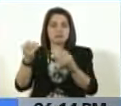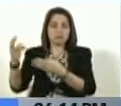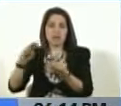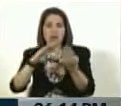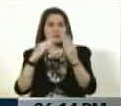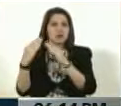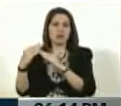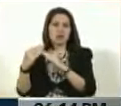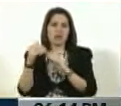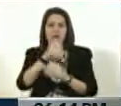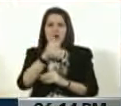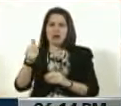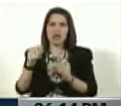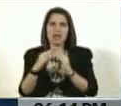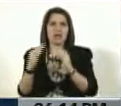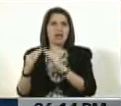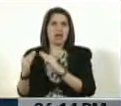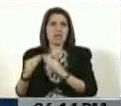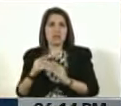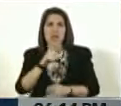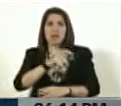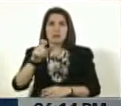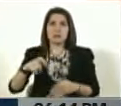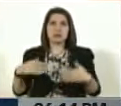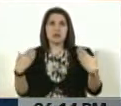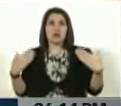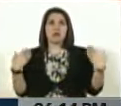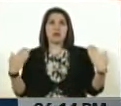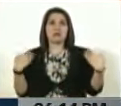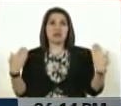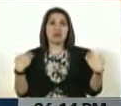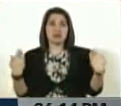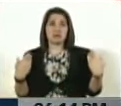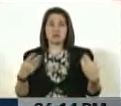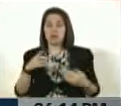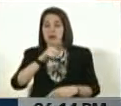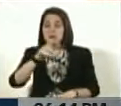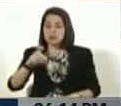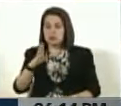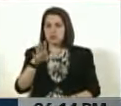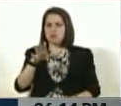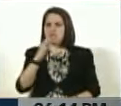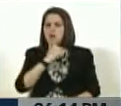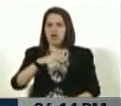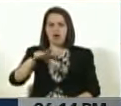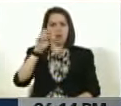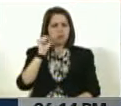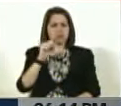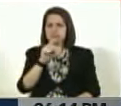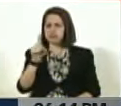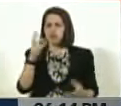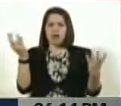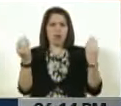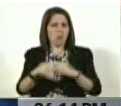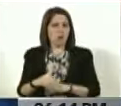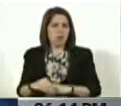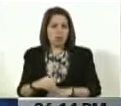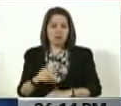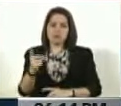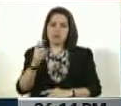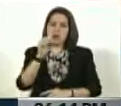comunidad. Gente contenta, gente que no está de acuerdo tampoco, porque, ¿sabes? No, ahí está la gente que sí, la gente que